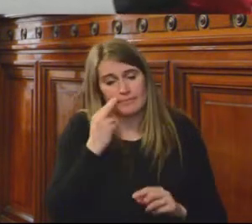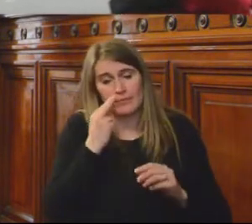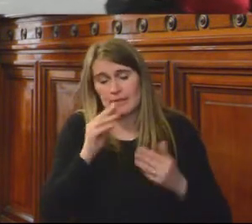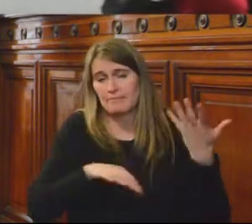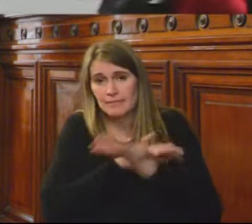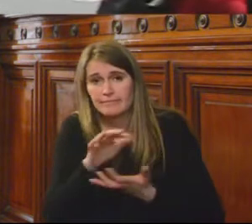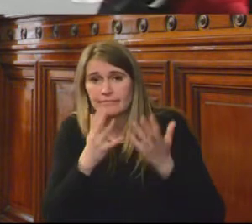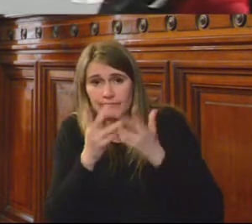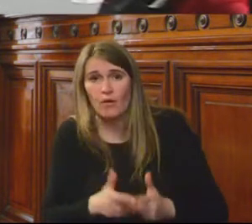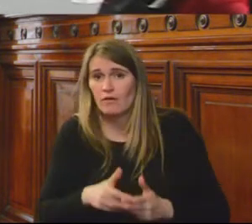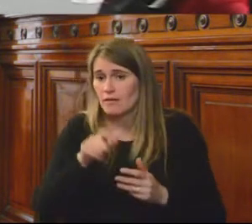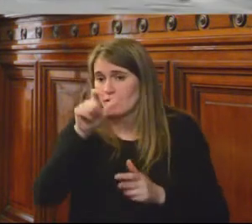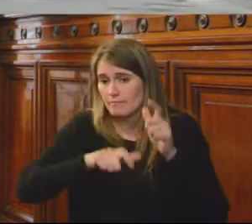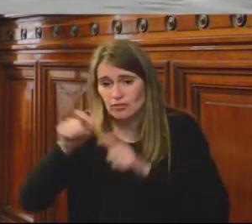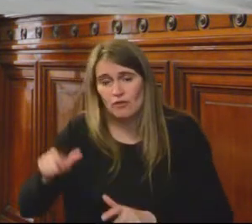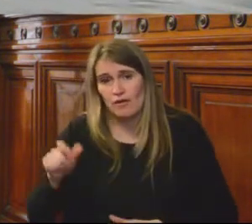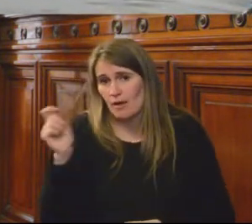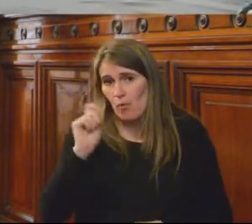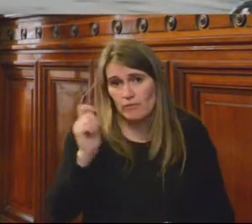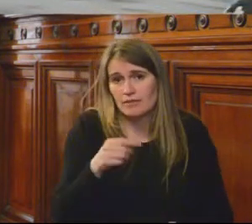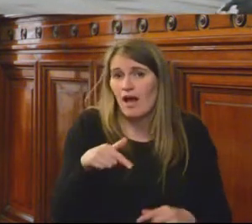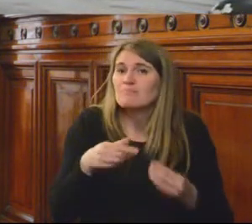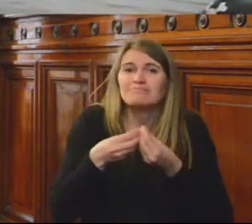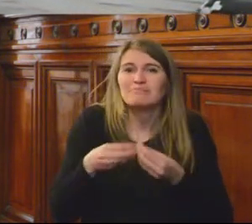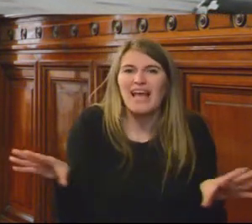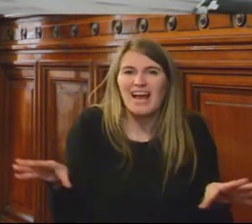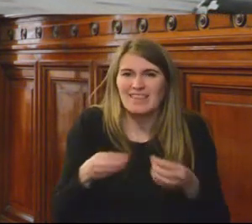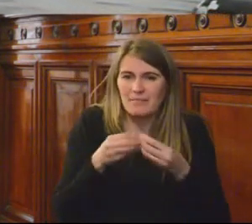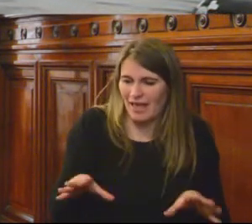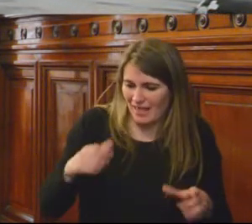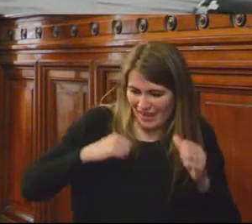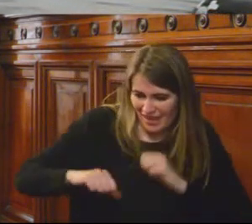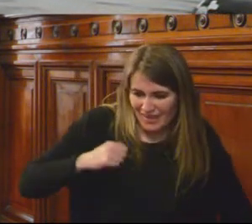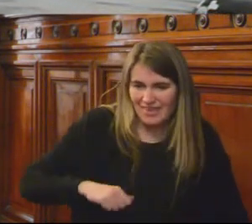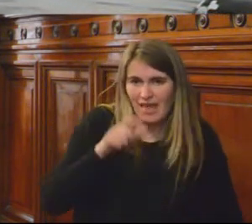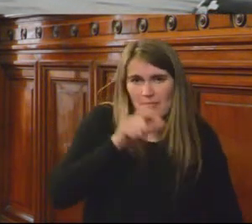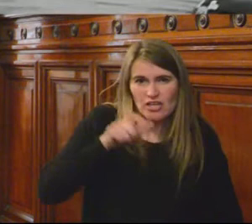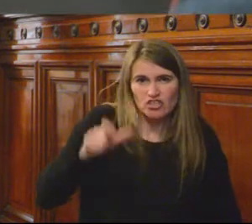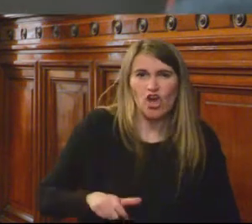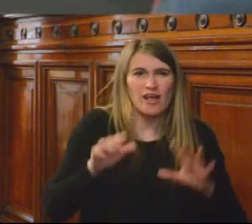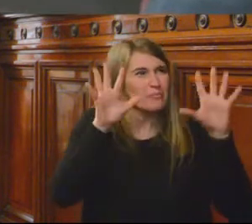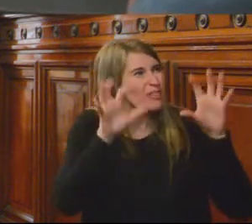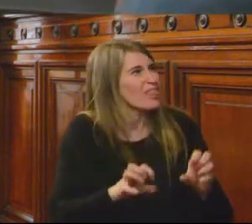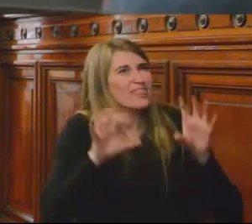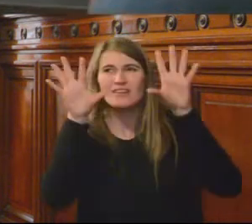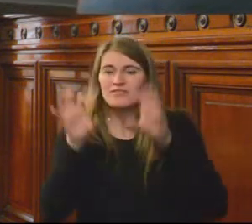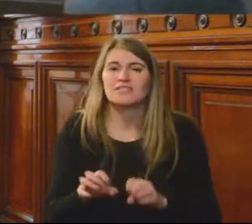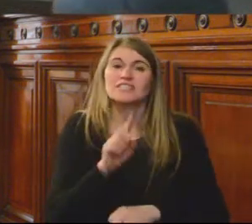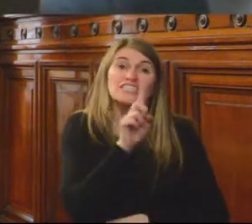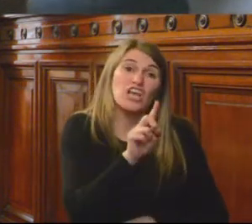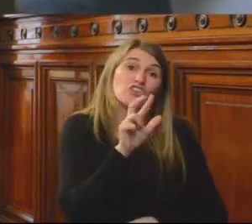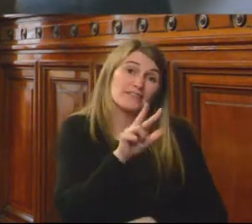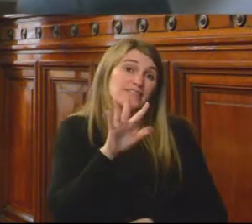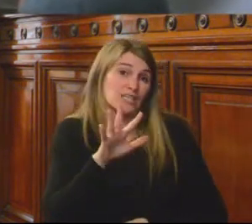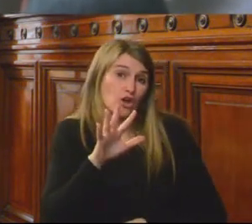orden interno, causando pérdida de vidas humanas, destrucción material de infraestructura, cuantificada hasta ahora en 135 millones